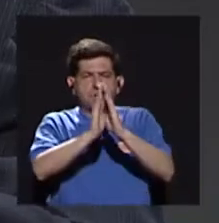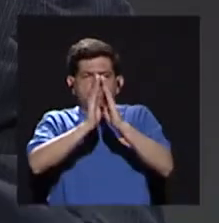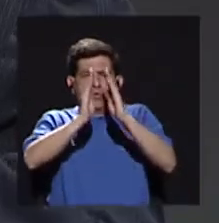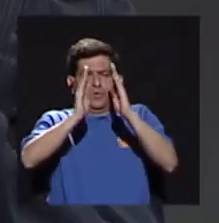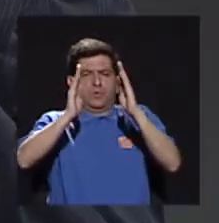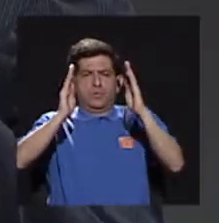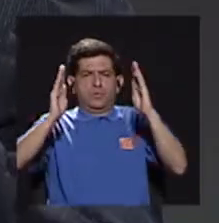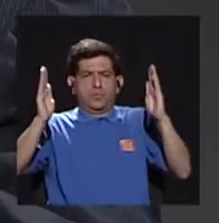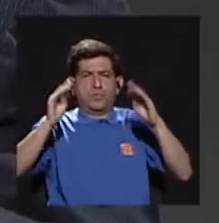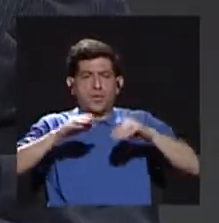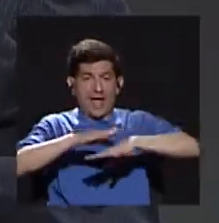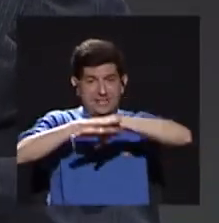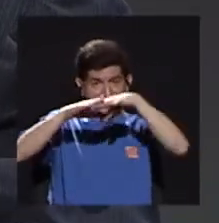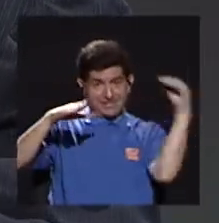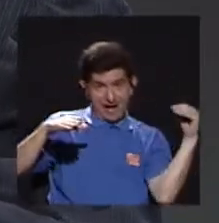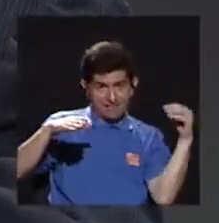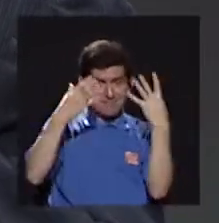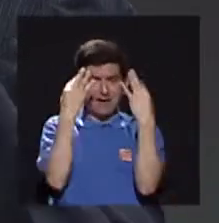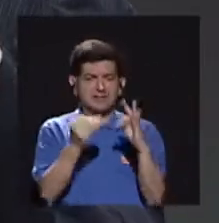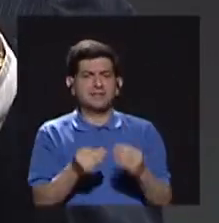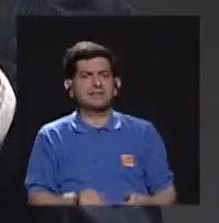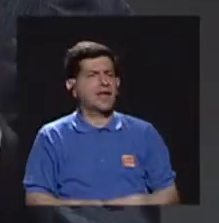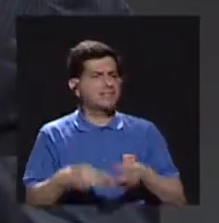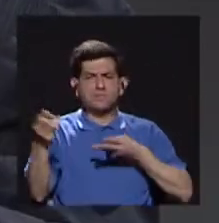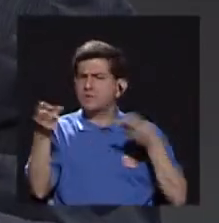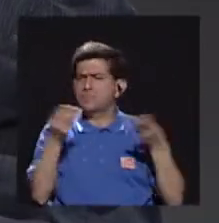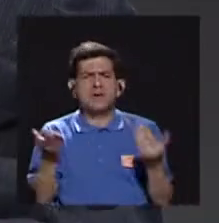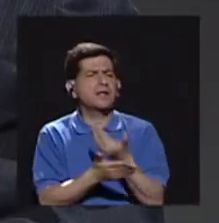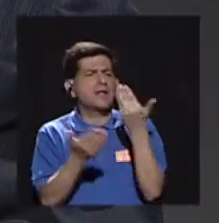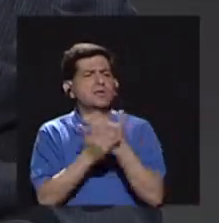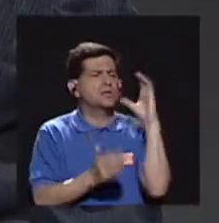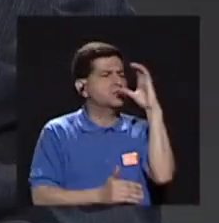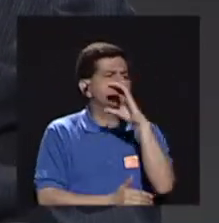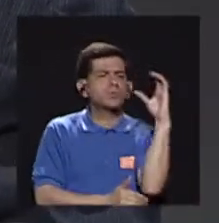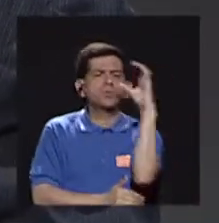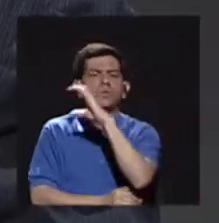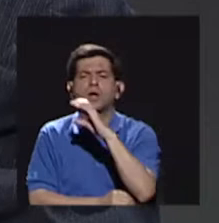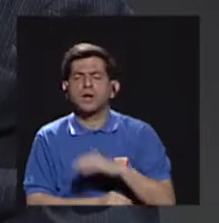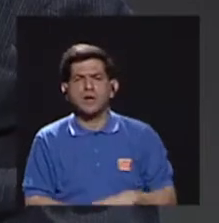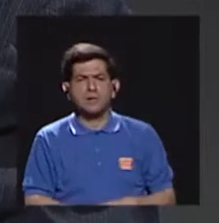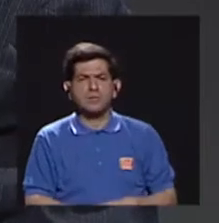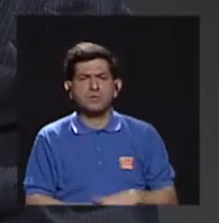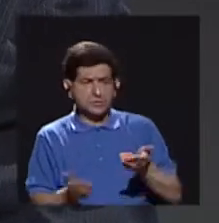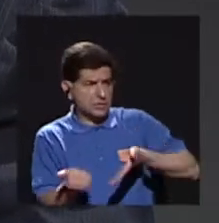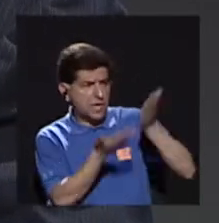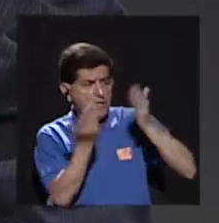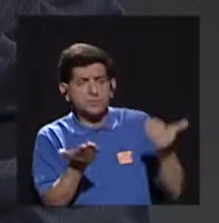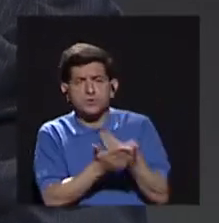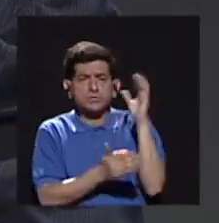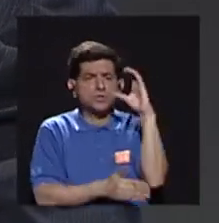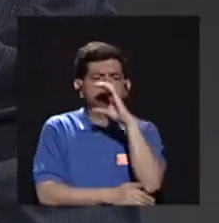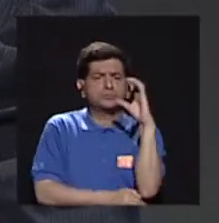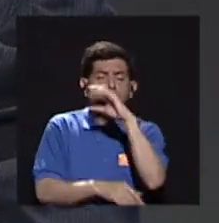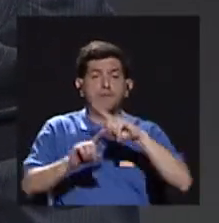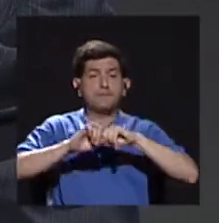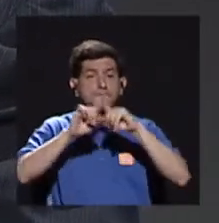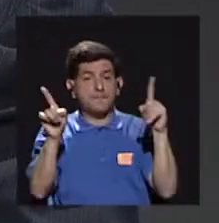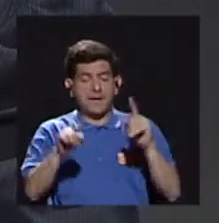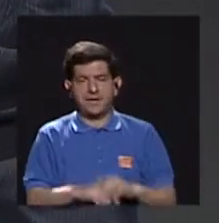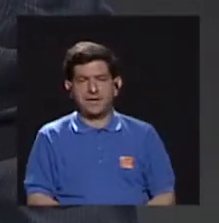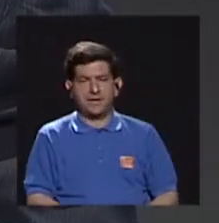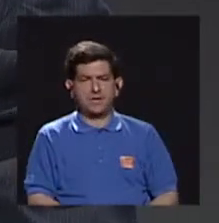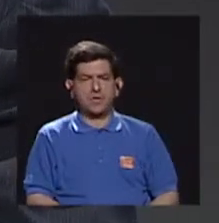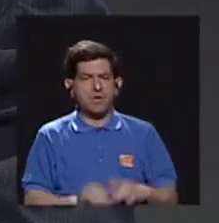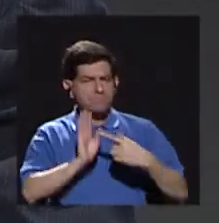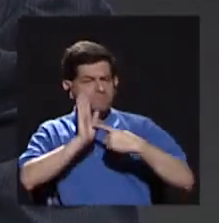afuera buscando nuevos mercados nuevas nuevas exportaciones pero no cabe ninguna duda de